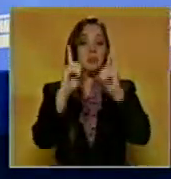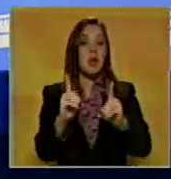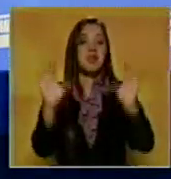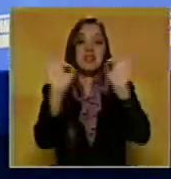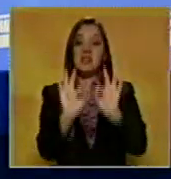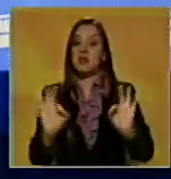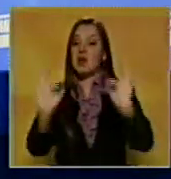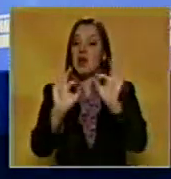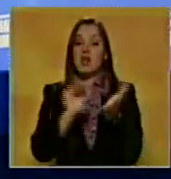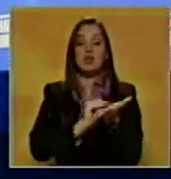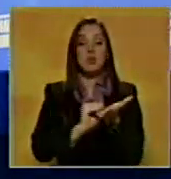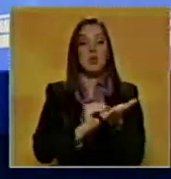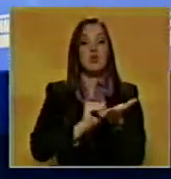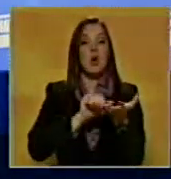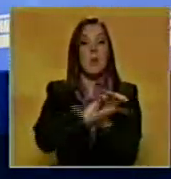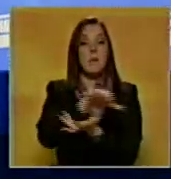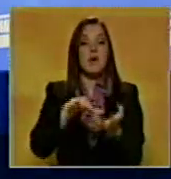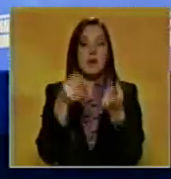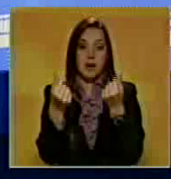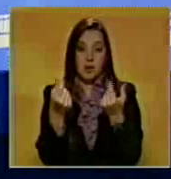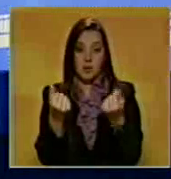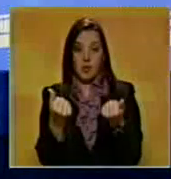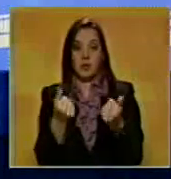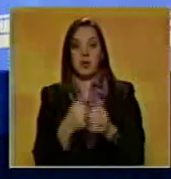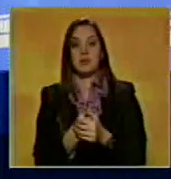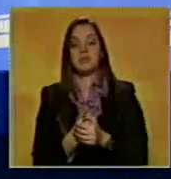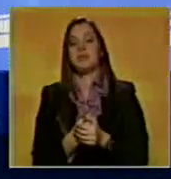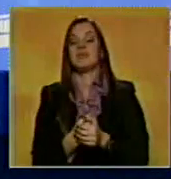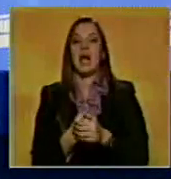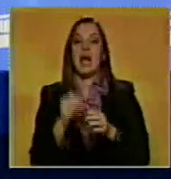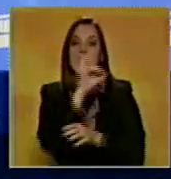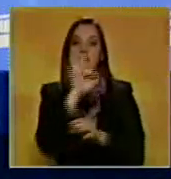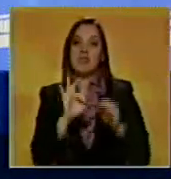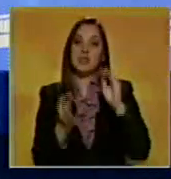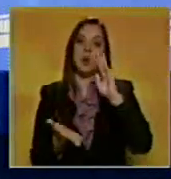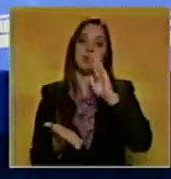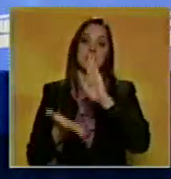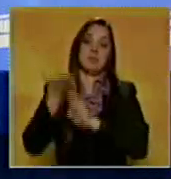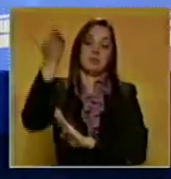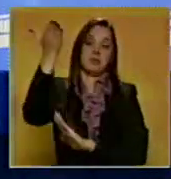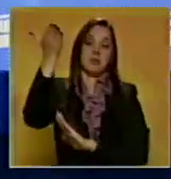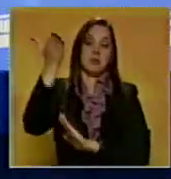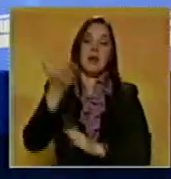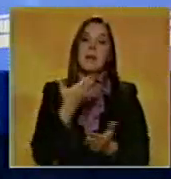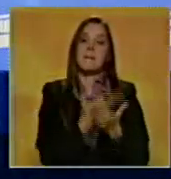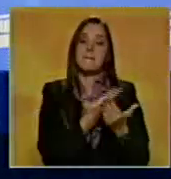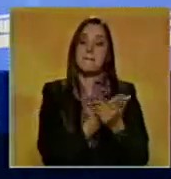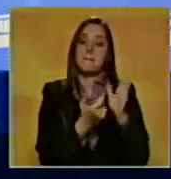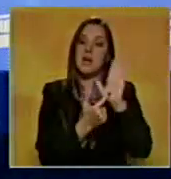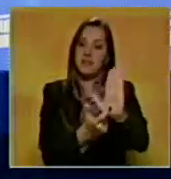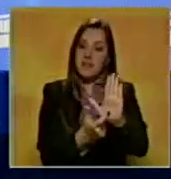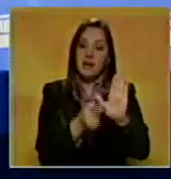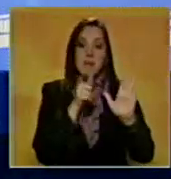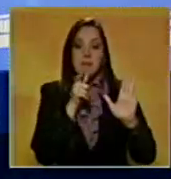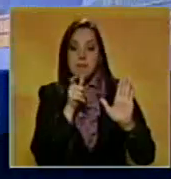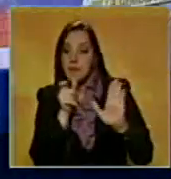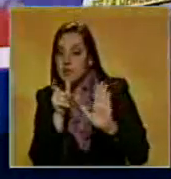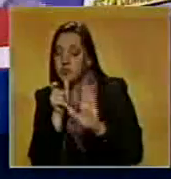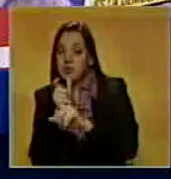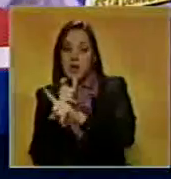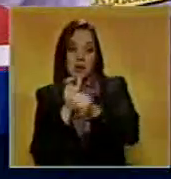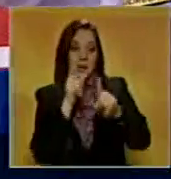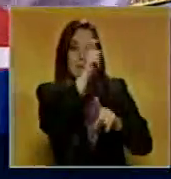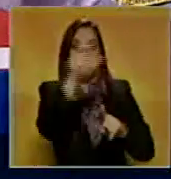la inflación estima que llegará a más de 300%. Es por ello que plantea la realización de un referendo consultivo para adelantar